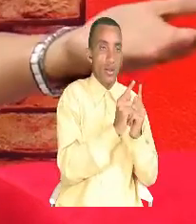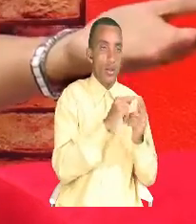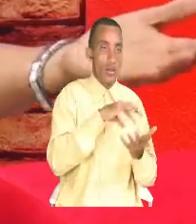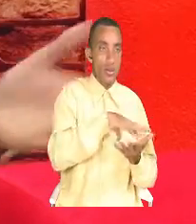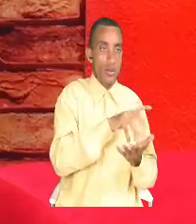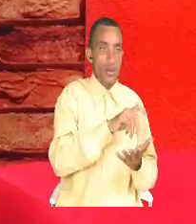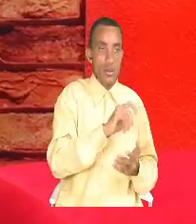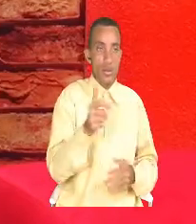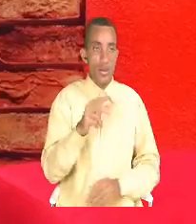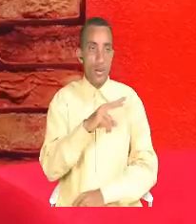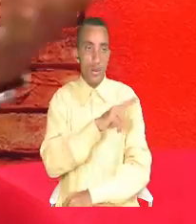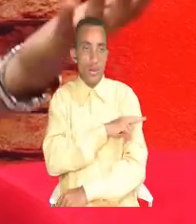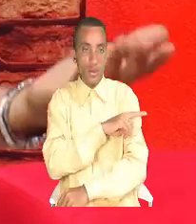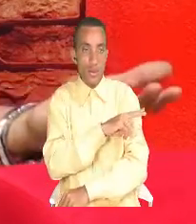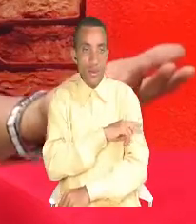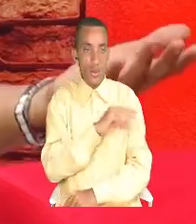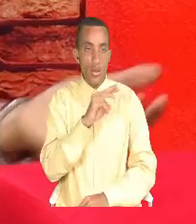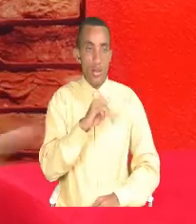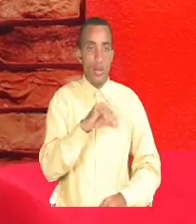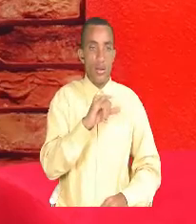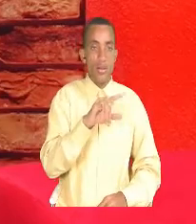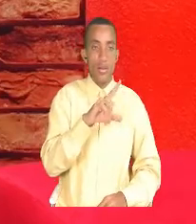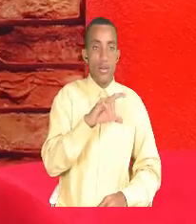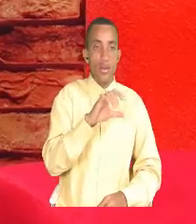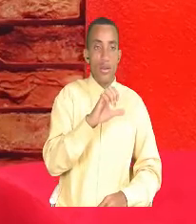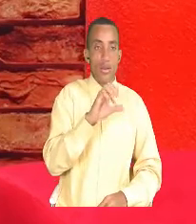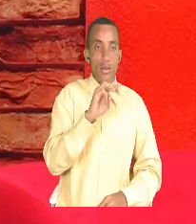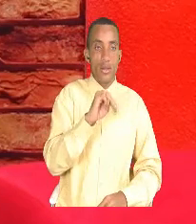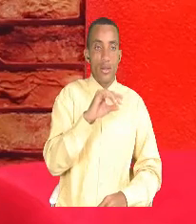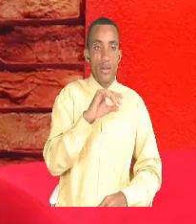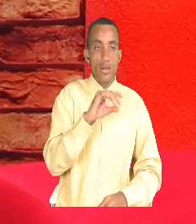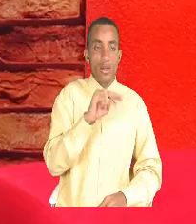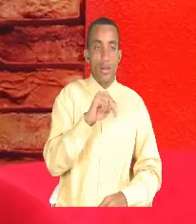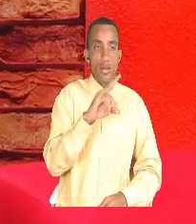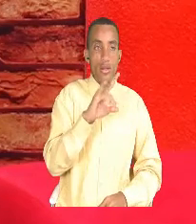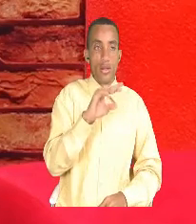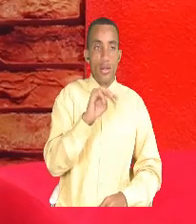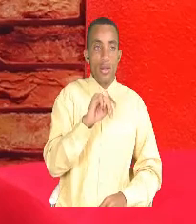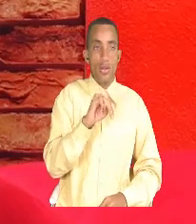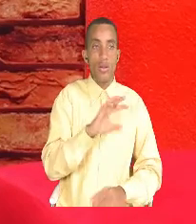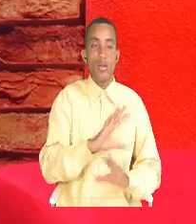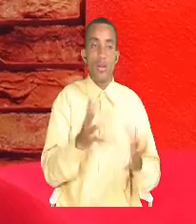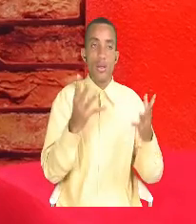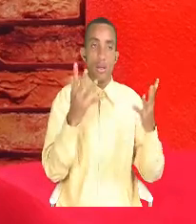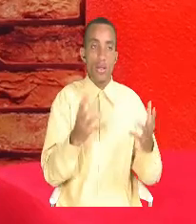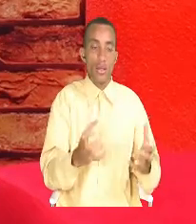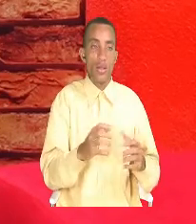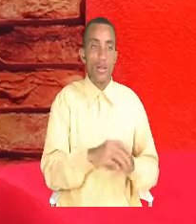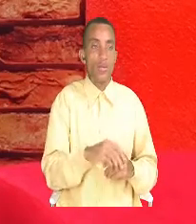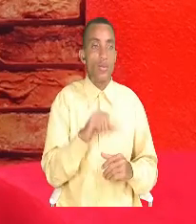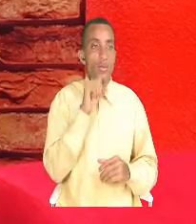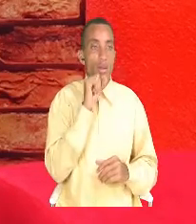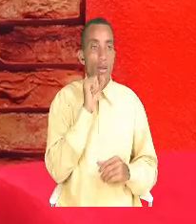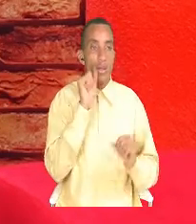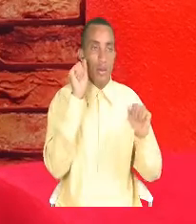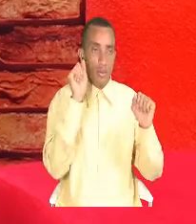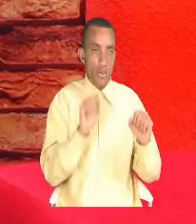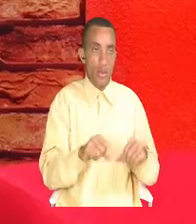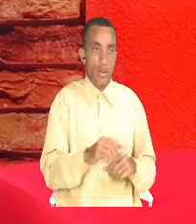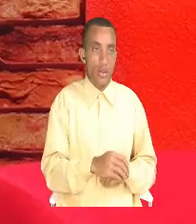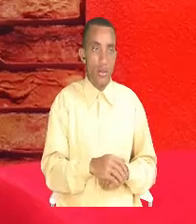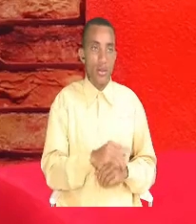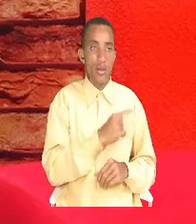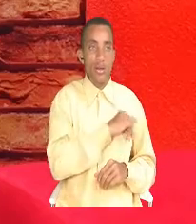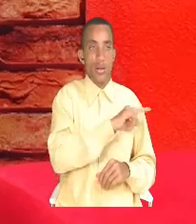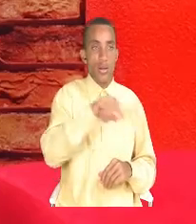Hotel Millennium, que pues acá el gerente nos decía, queremos que Barranca tenga esta posibilidad, y nosotros realmente nos